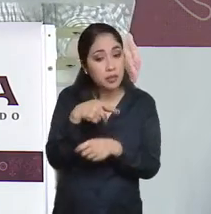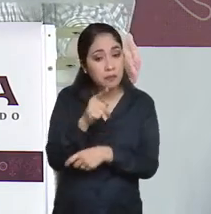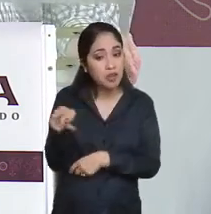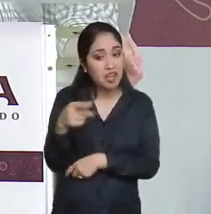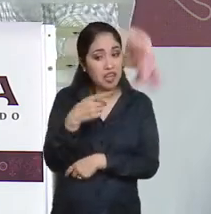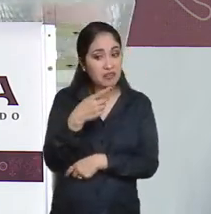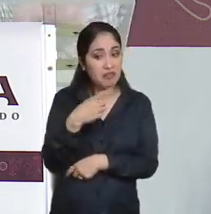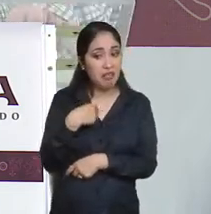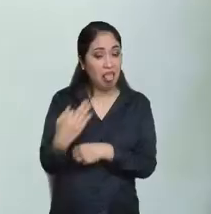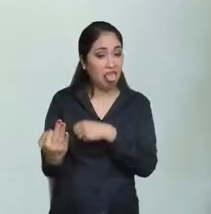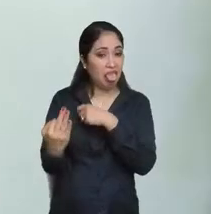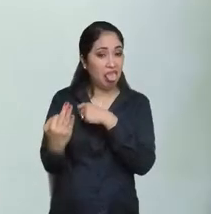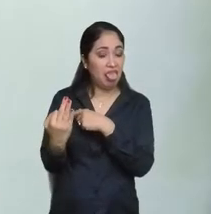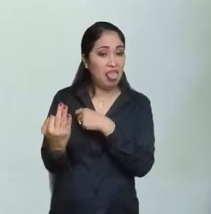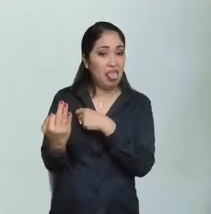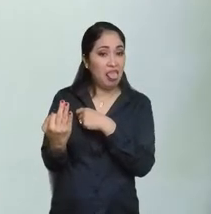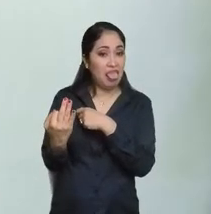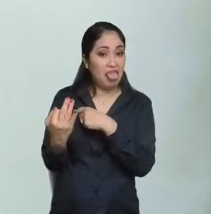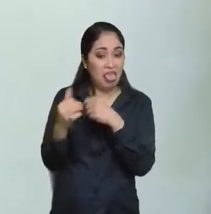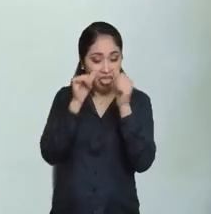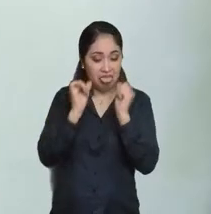Vamos con…